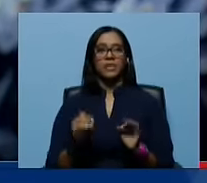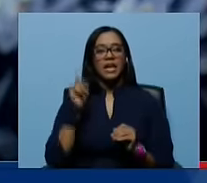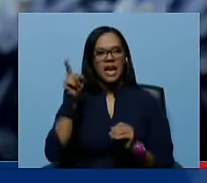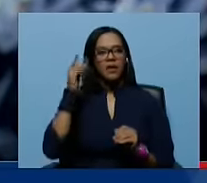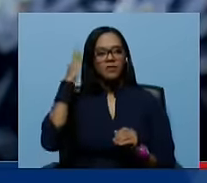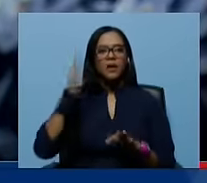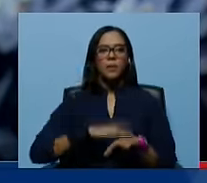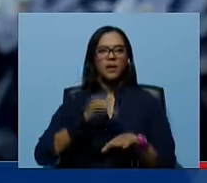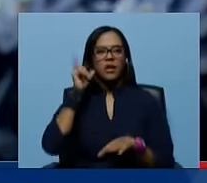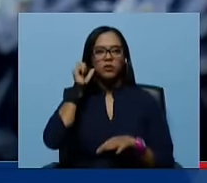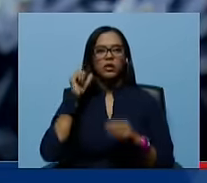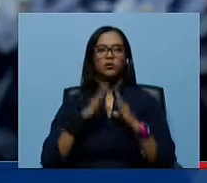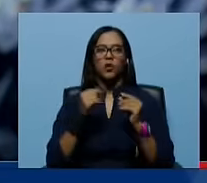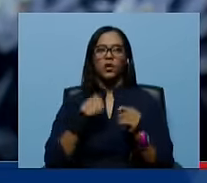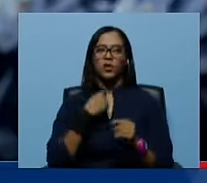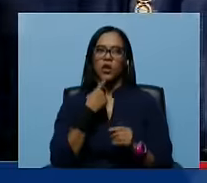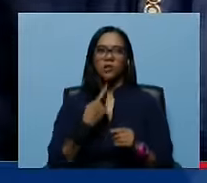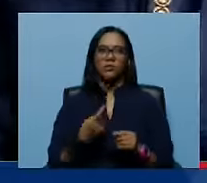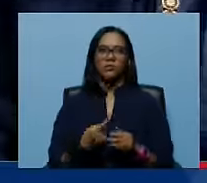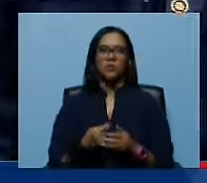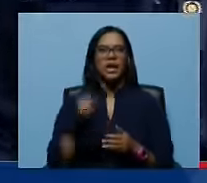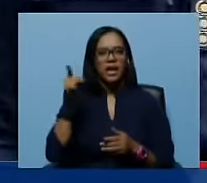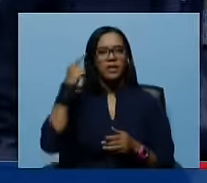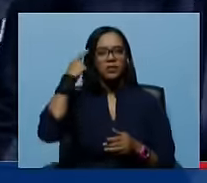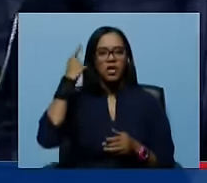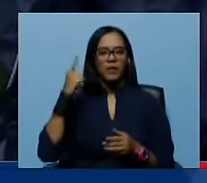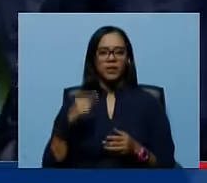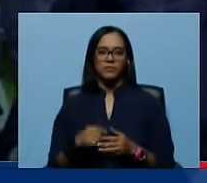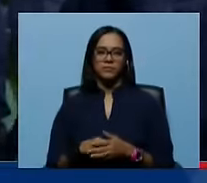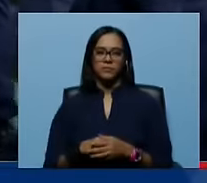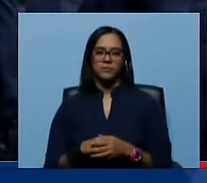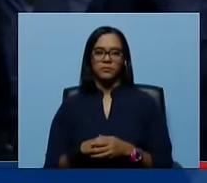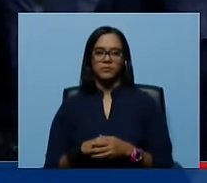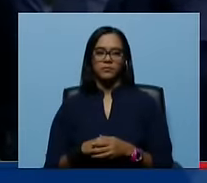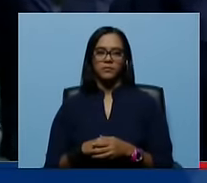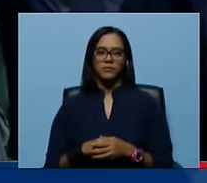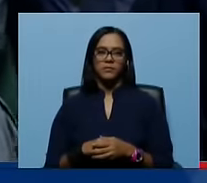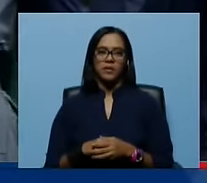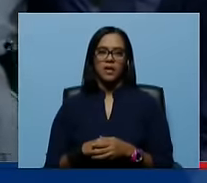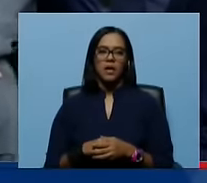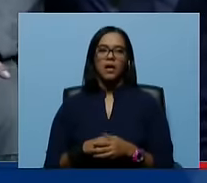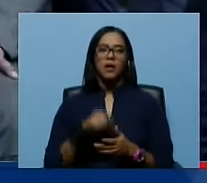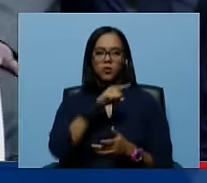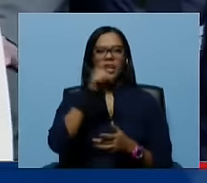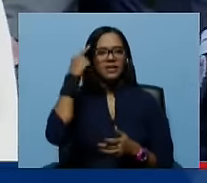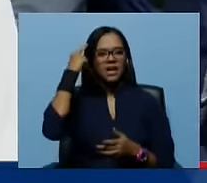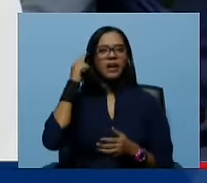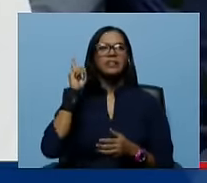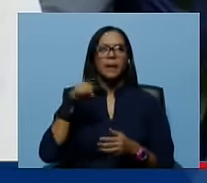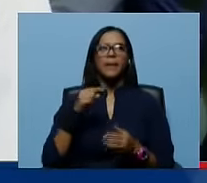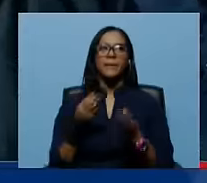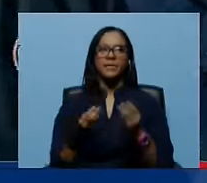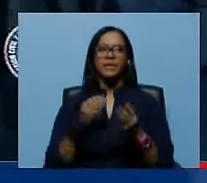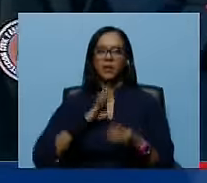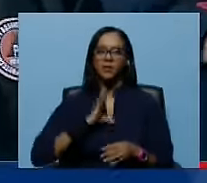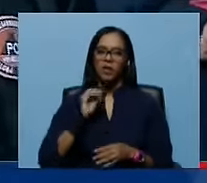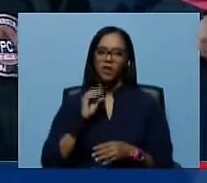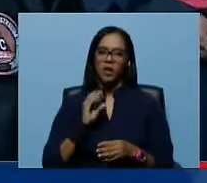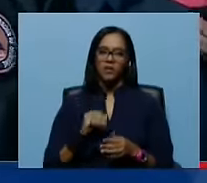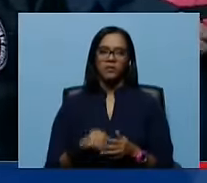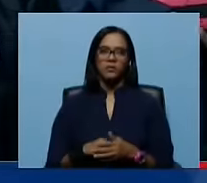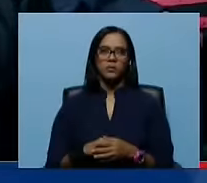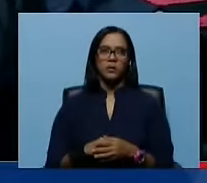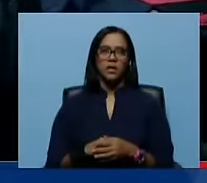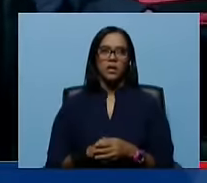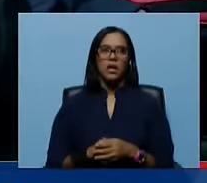saben porque ellos escuchan todo lo que yo digo. Ellos lo saben. Y ustedes saben también bastante de qué estoy hablando.